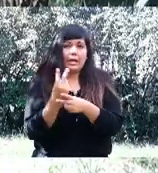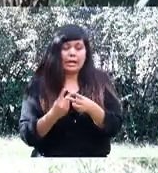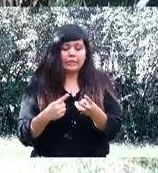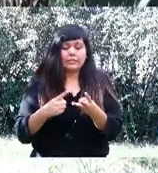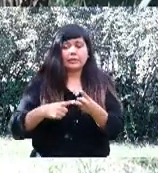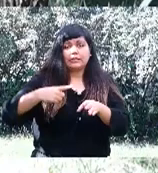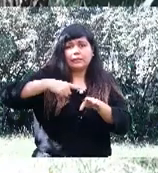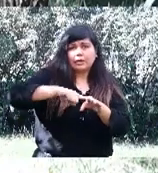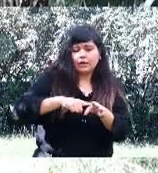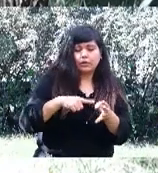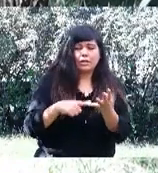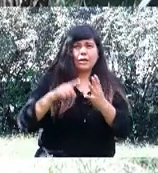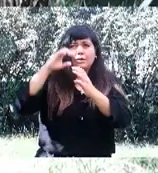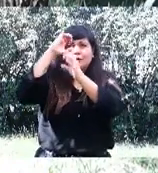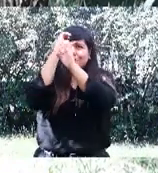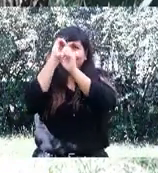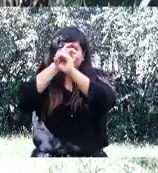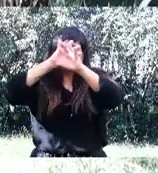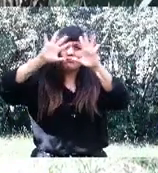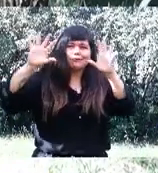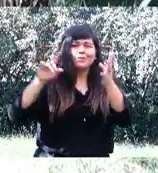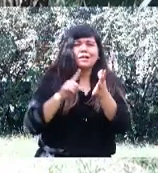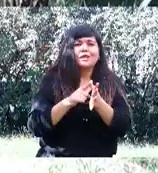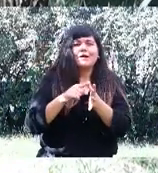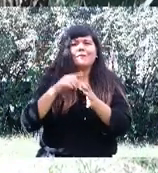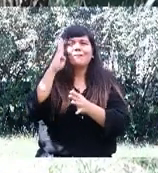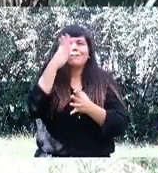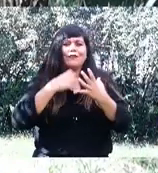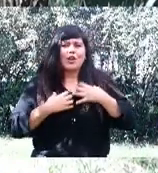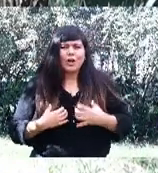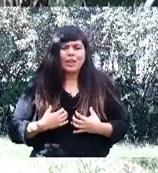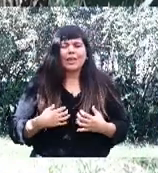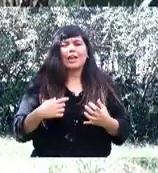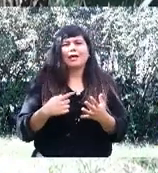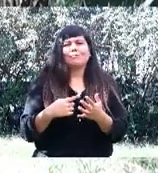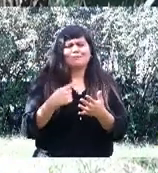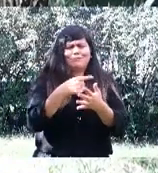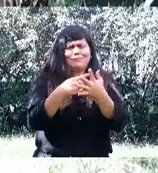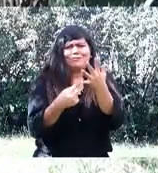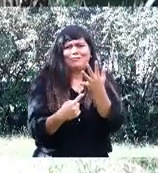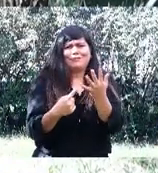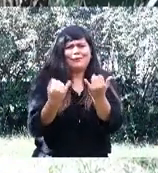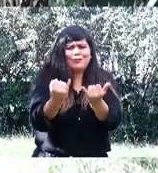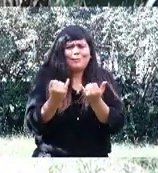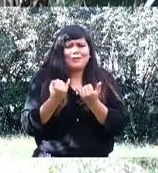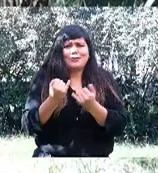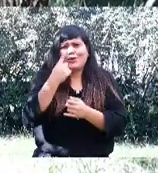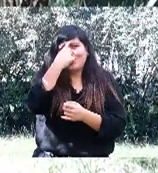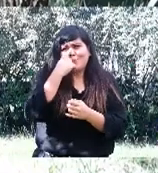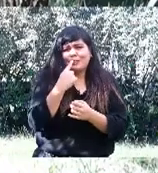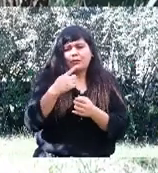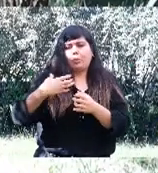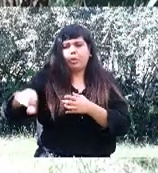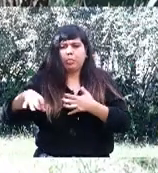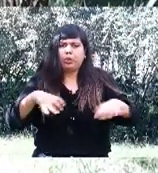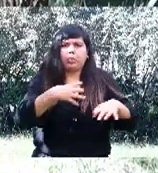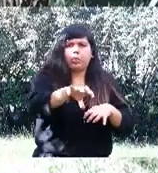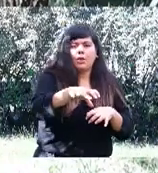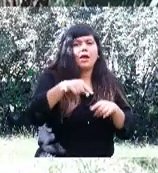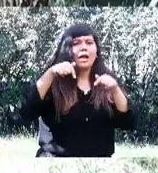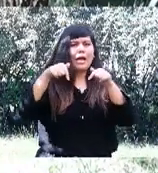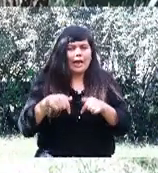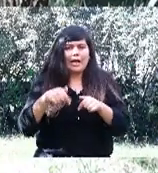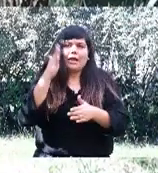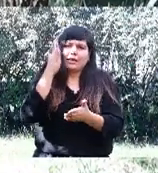tecnología astronomía biología conocimientos que a veces en los museos estaban disgregados aquí tenían que